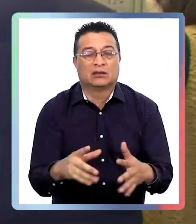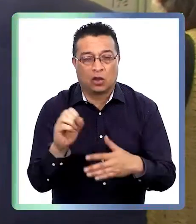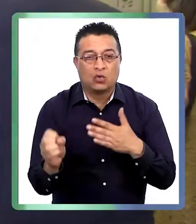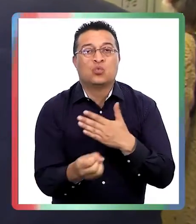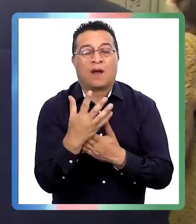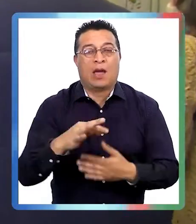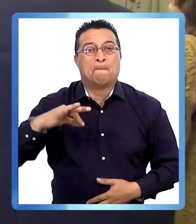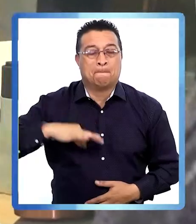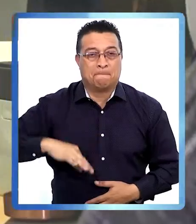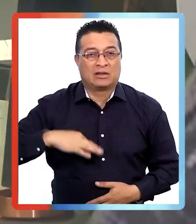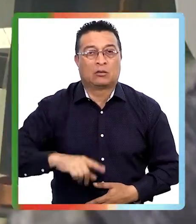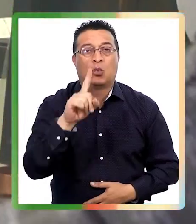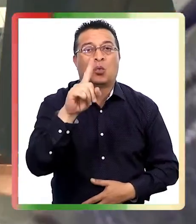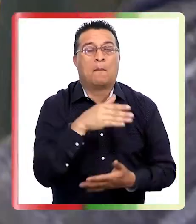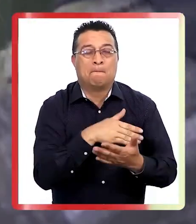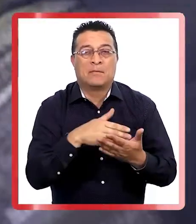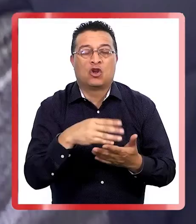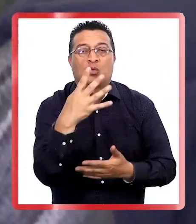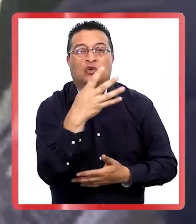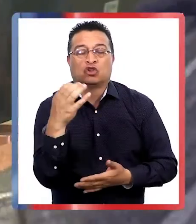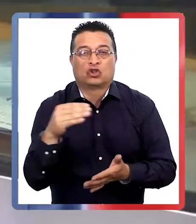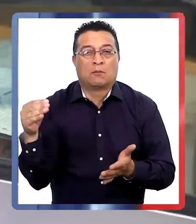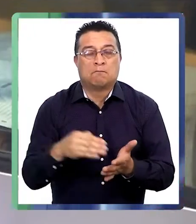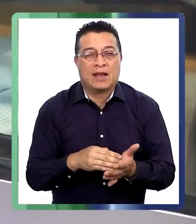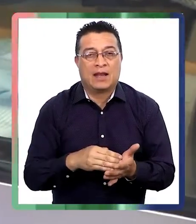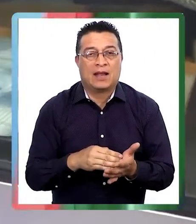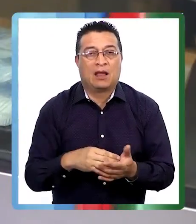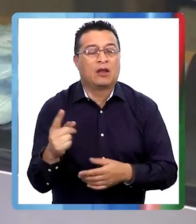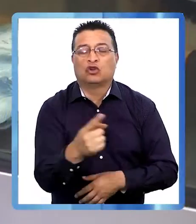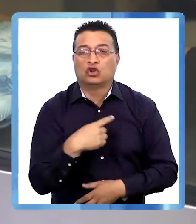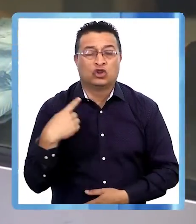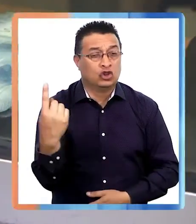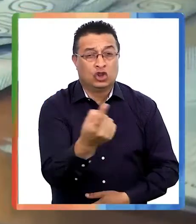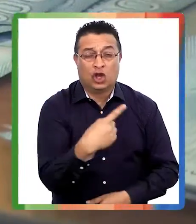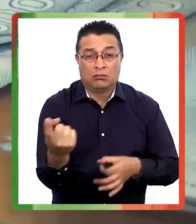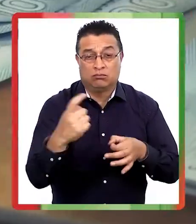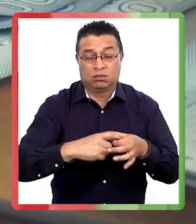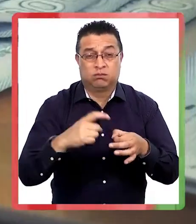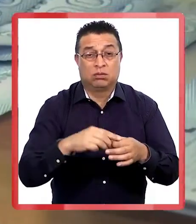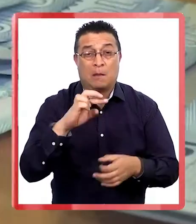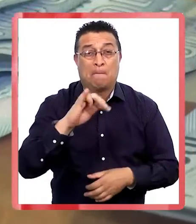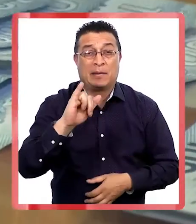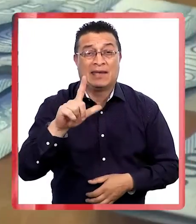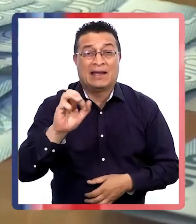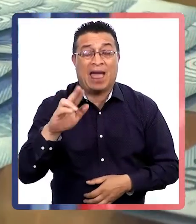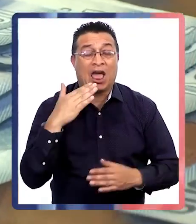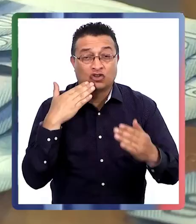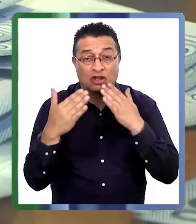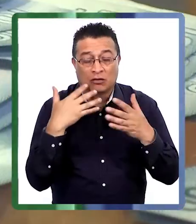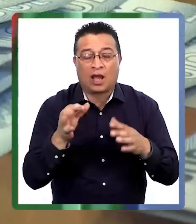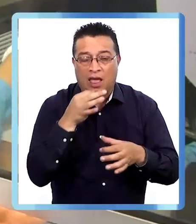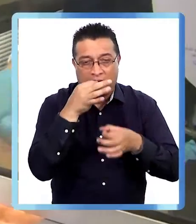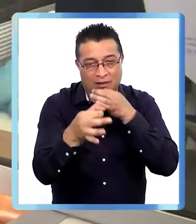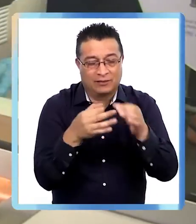ya nuevas pensiones a 1.400.000, que es todos los que estaban en el grupo del pilar solidario